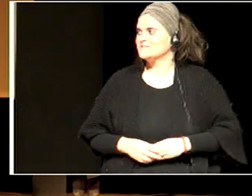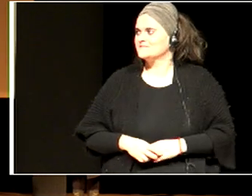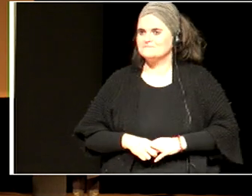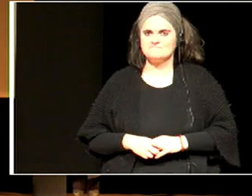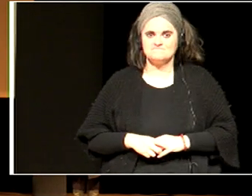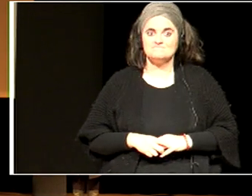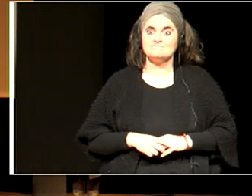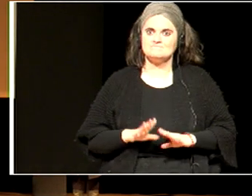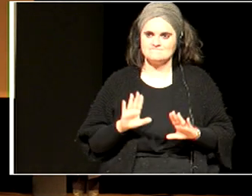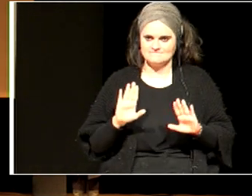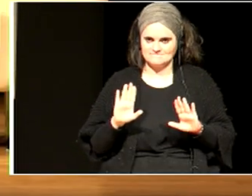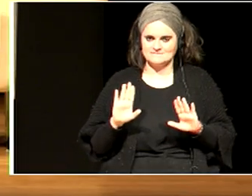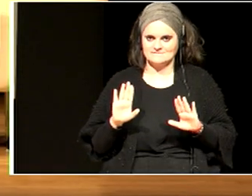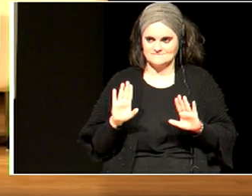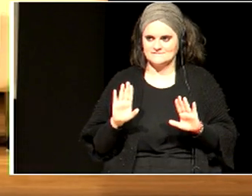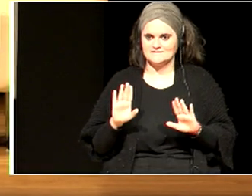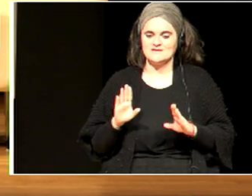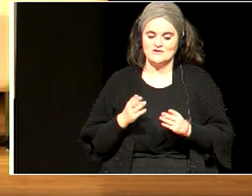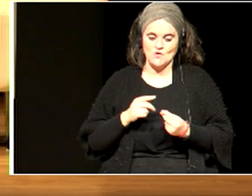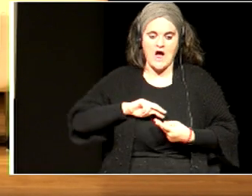su adn de mujer